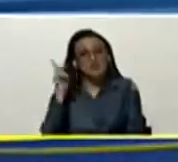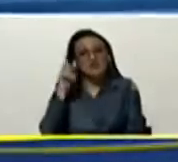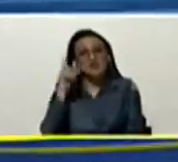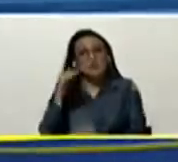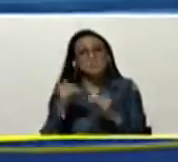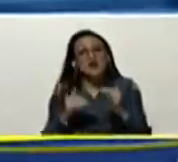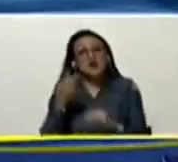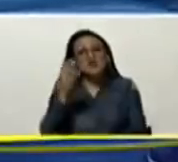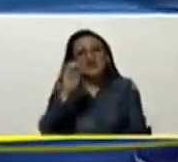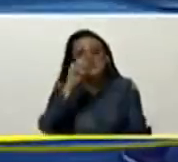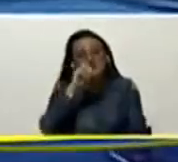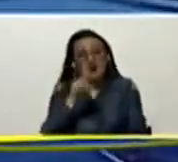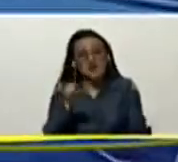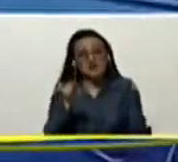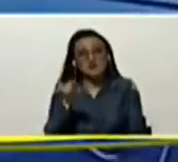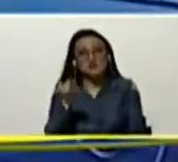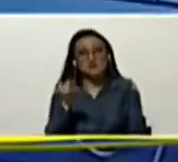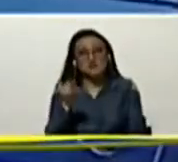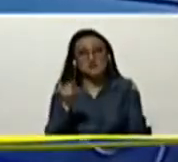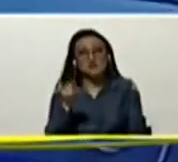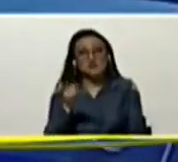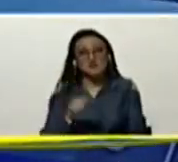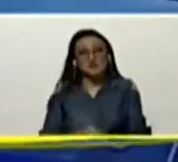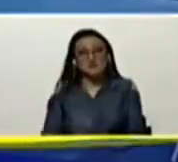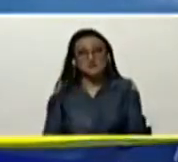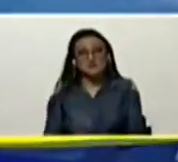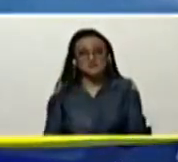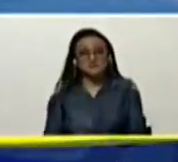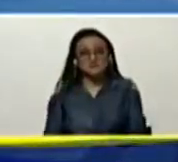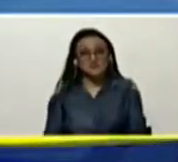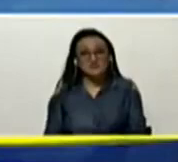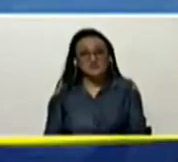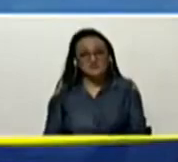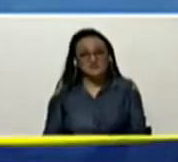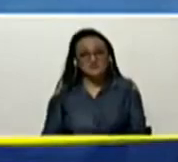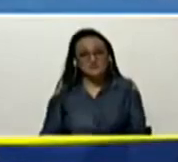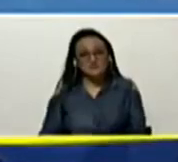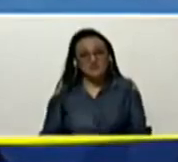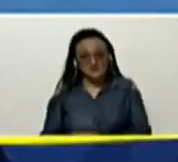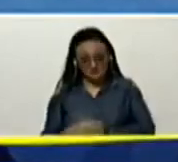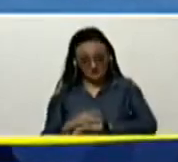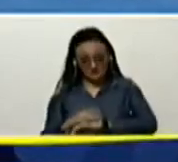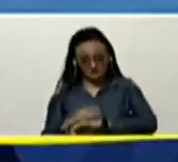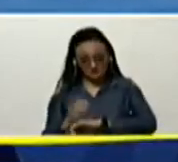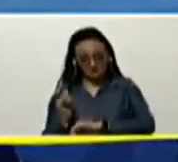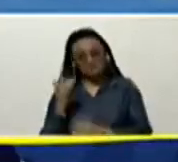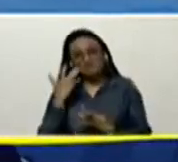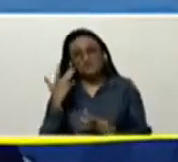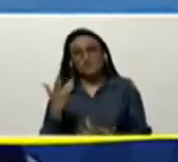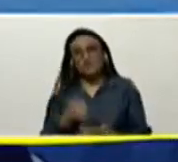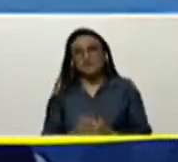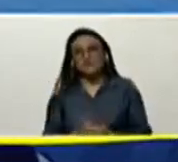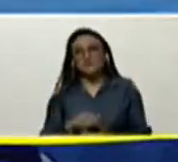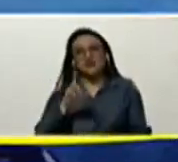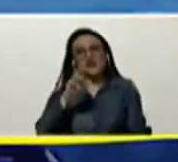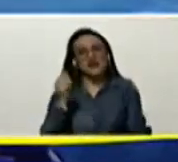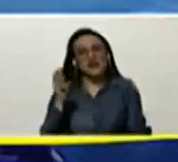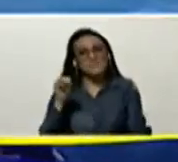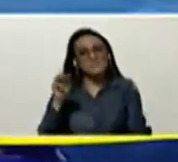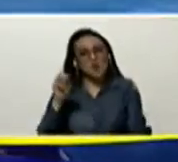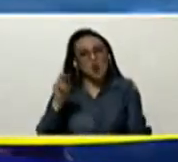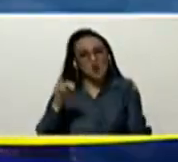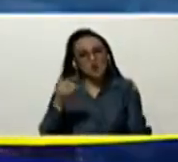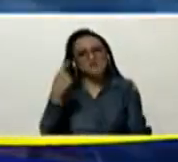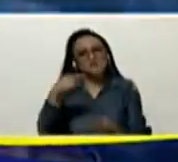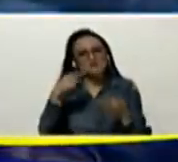años, ambos militantes del PRD Ruptura. Y ahí también, obviamente, me inspiré con Ramón Palomares, con